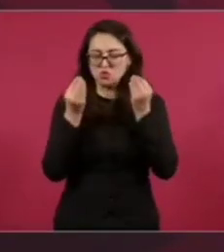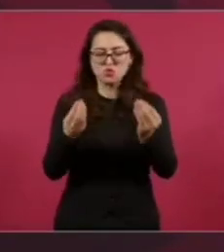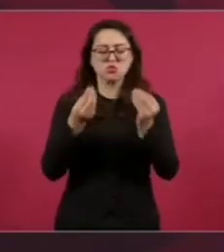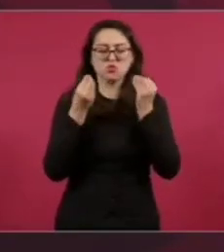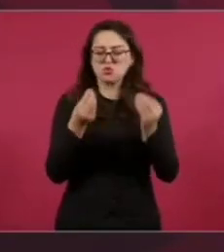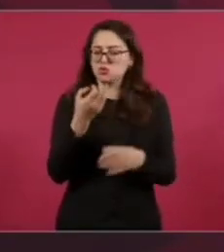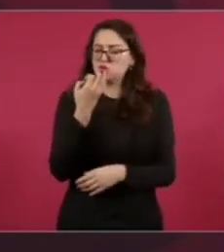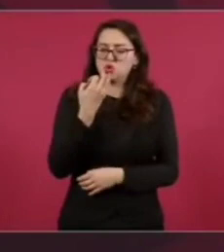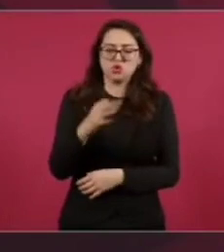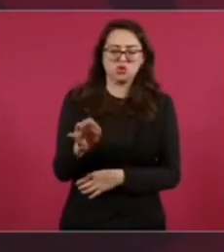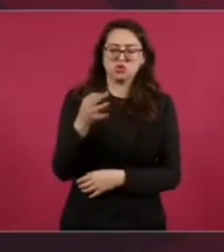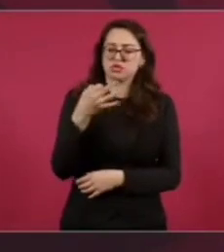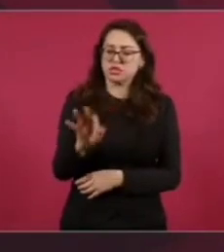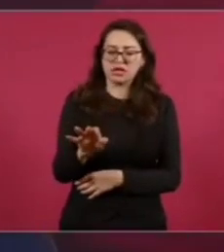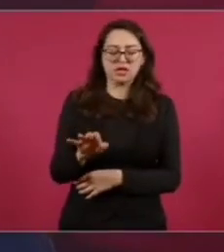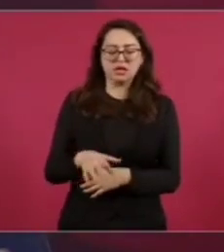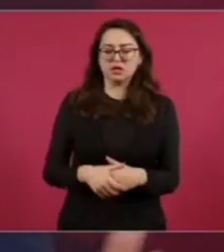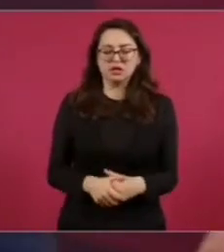ofensivo.